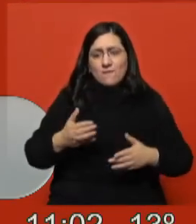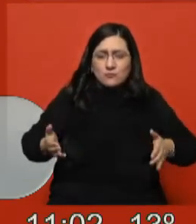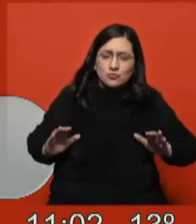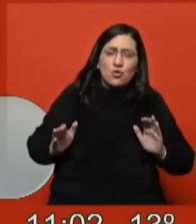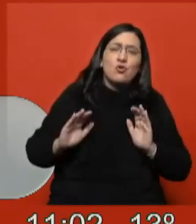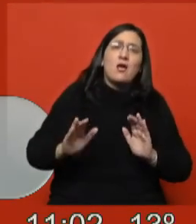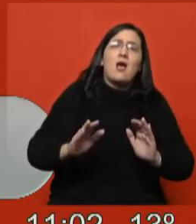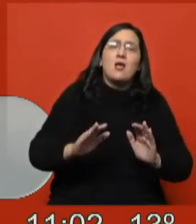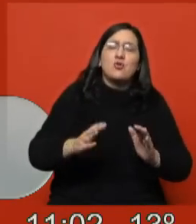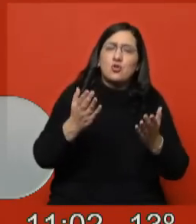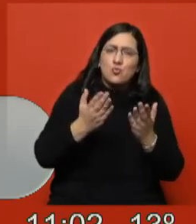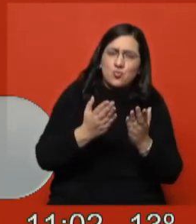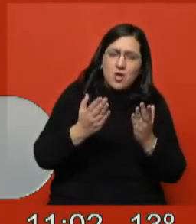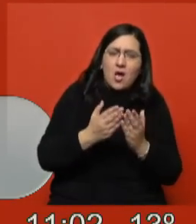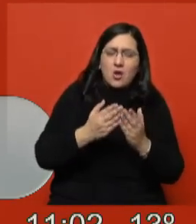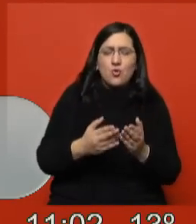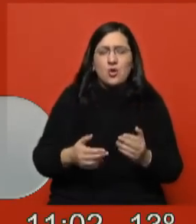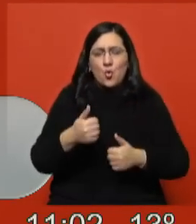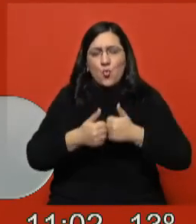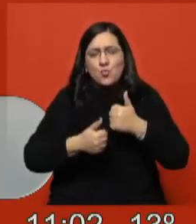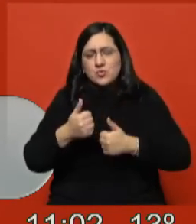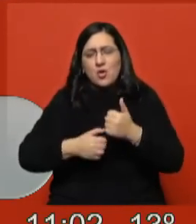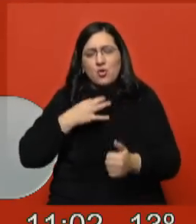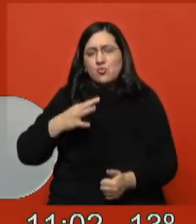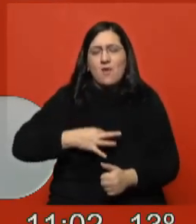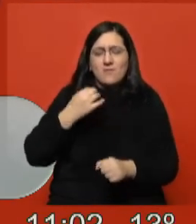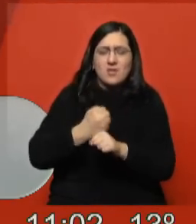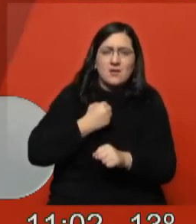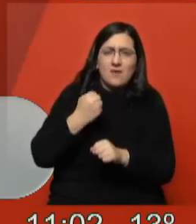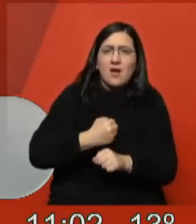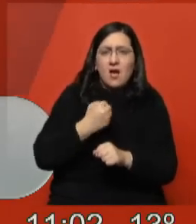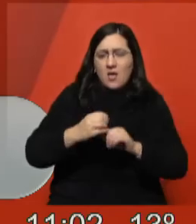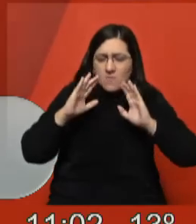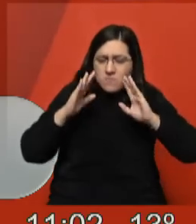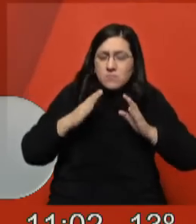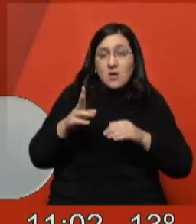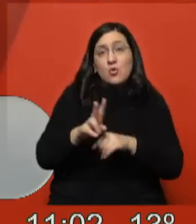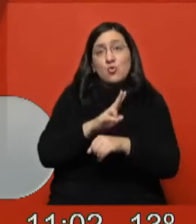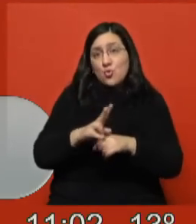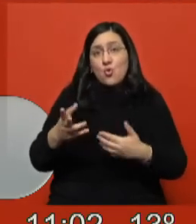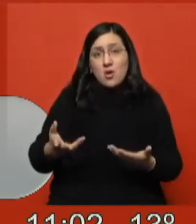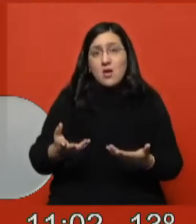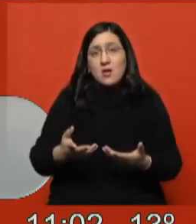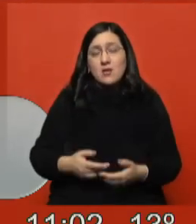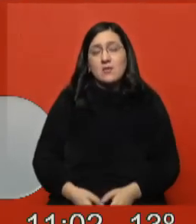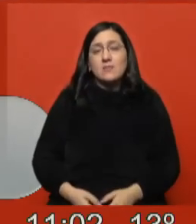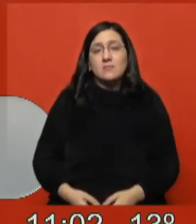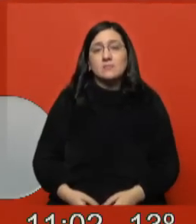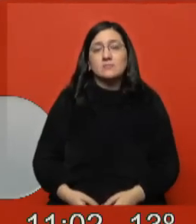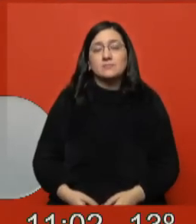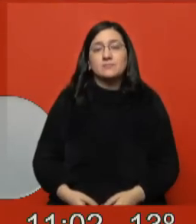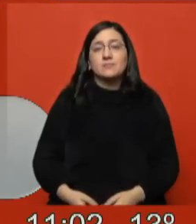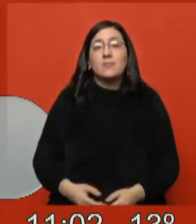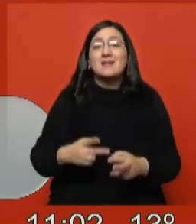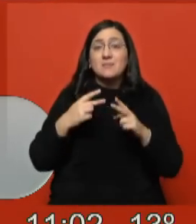funcionarios de carrera que están trabajando de toda la vida, que están para eso, para controlar y para definir determinadas cosas,